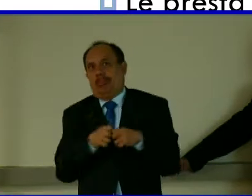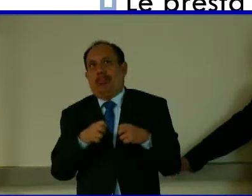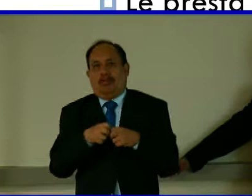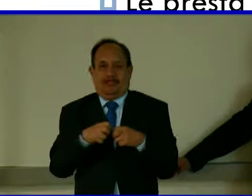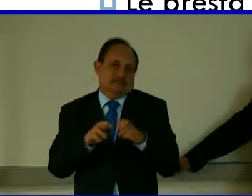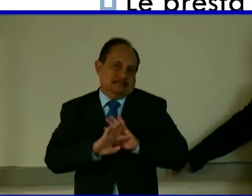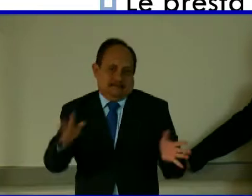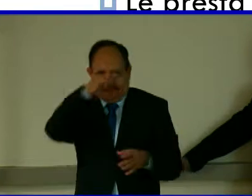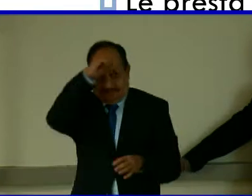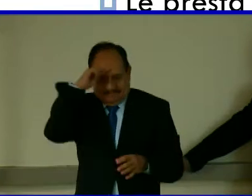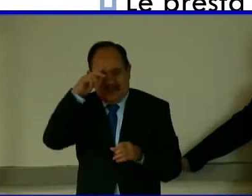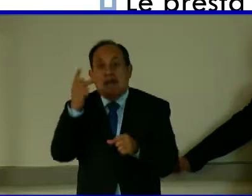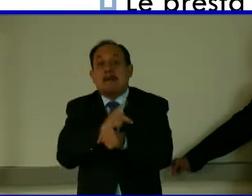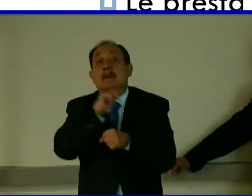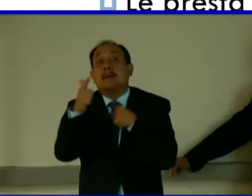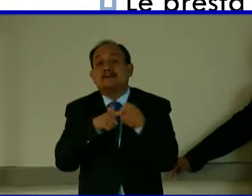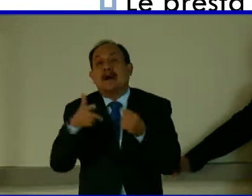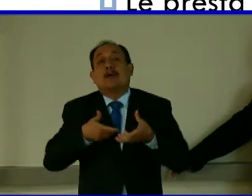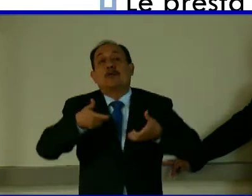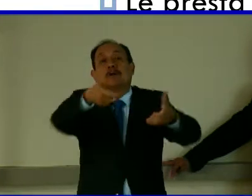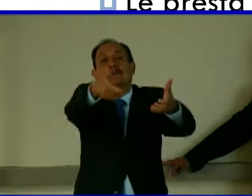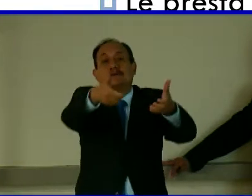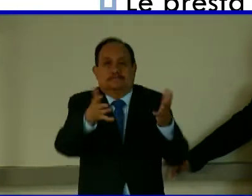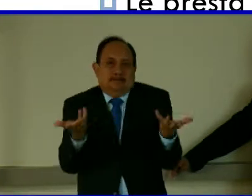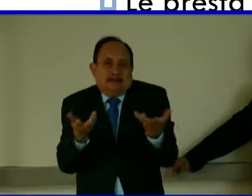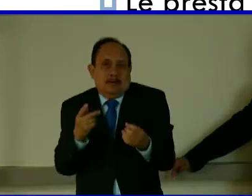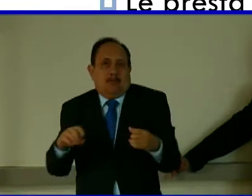pueda pasar algo de camino a Disney.